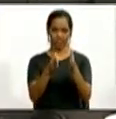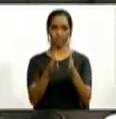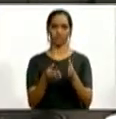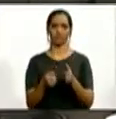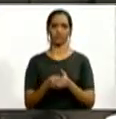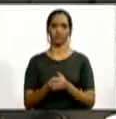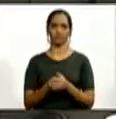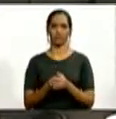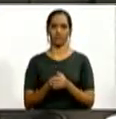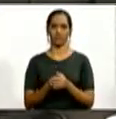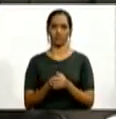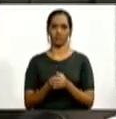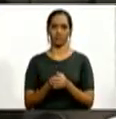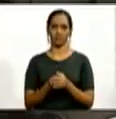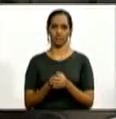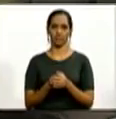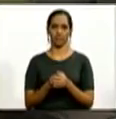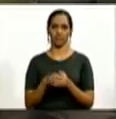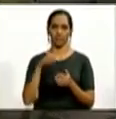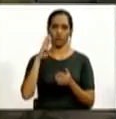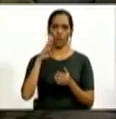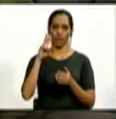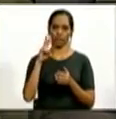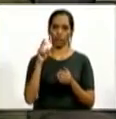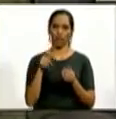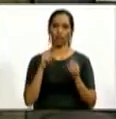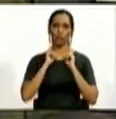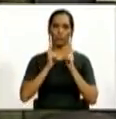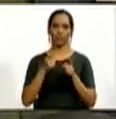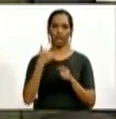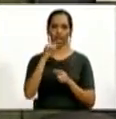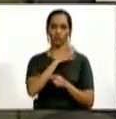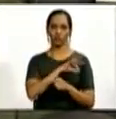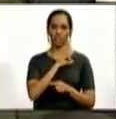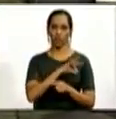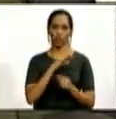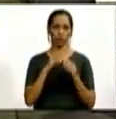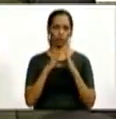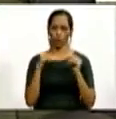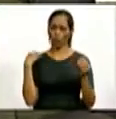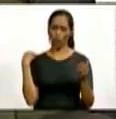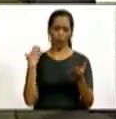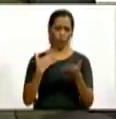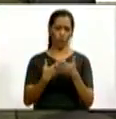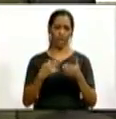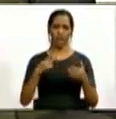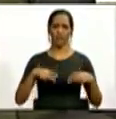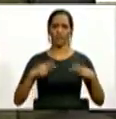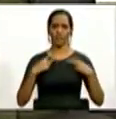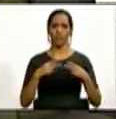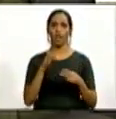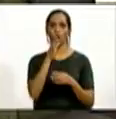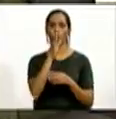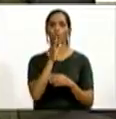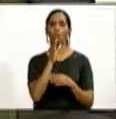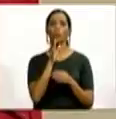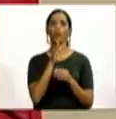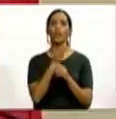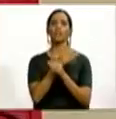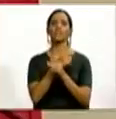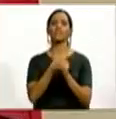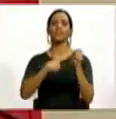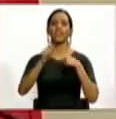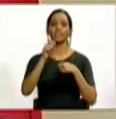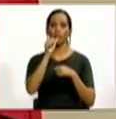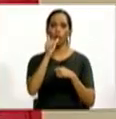Valle y lo que es la 42 Brigada, al lado de la autopista, hay un señor, toda la vida ahí, buenísimo. Ajá. Él vende jugo de caña.